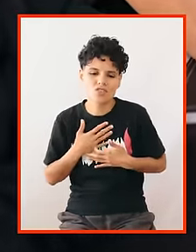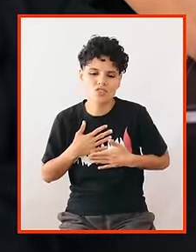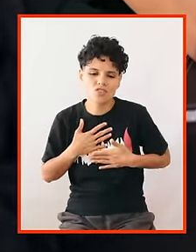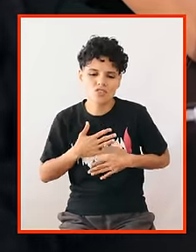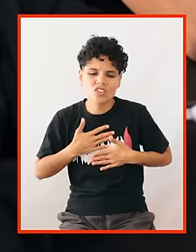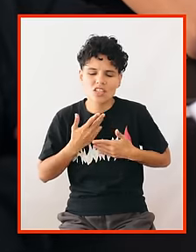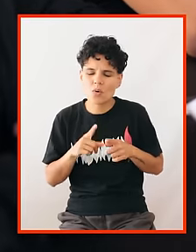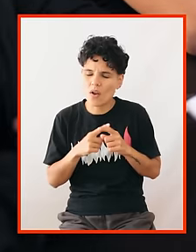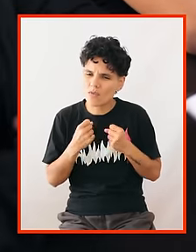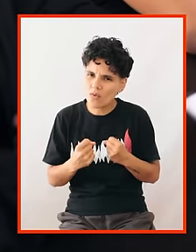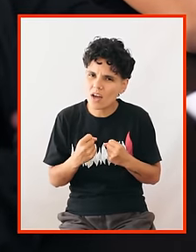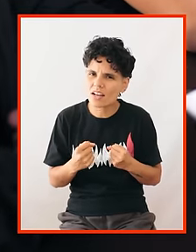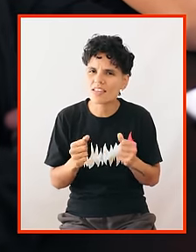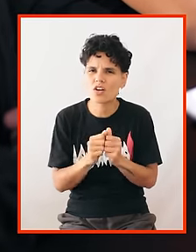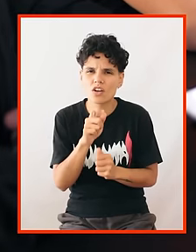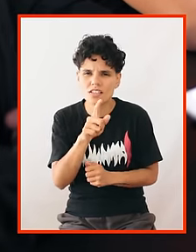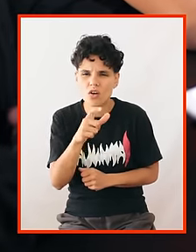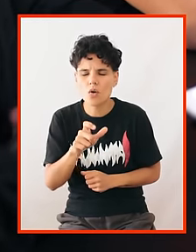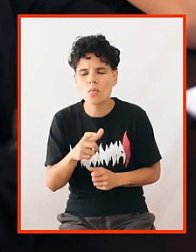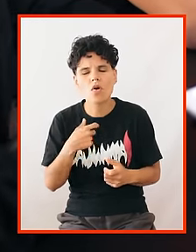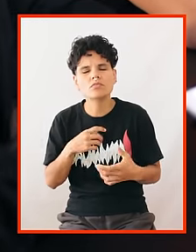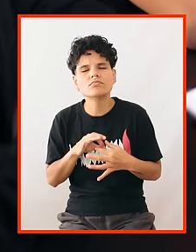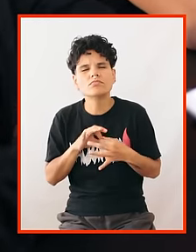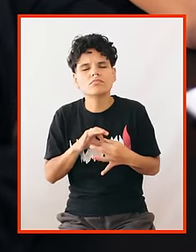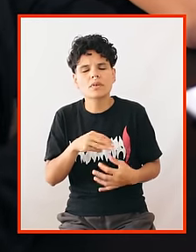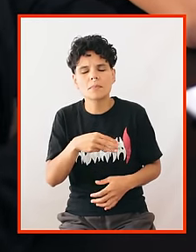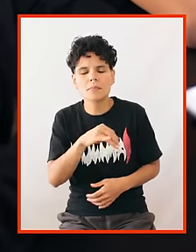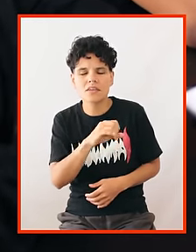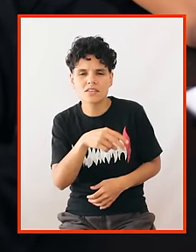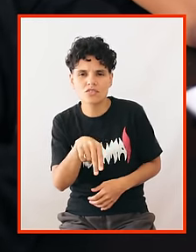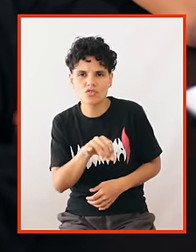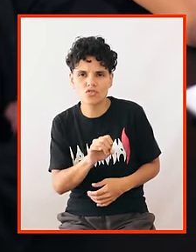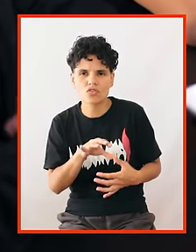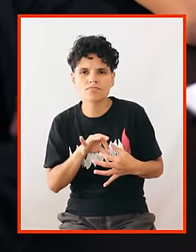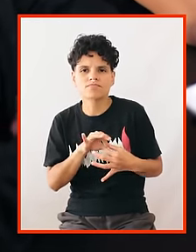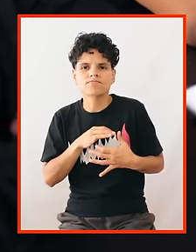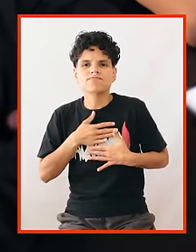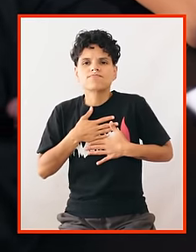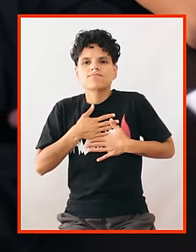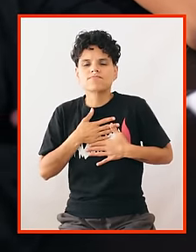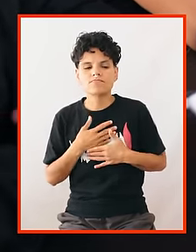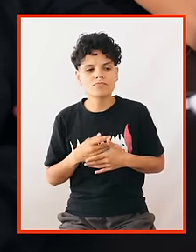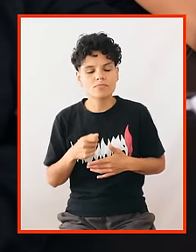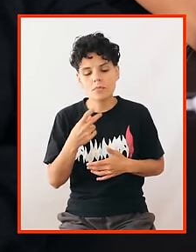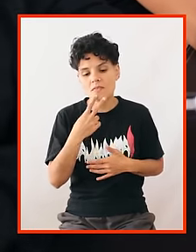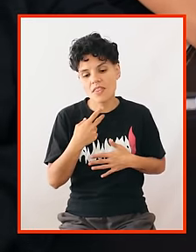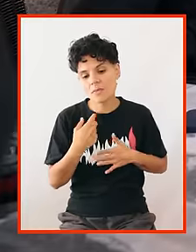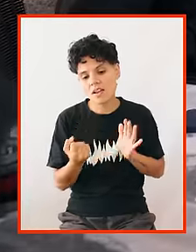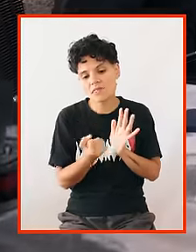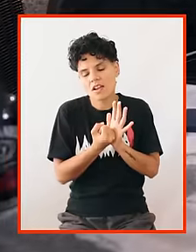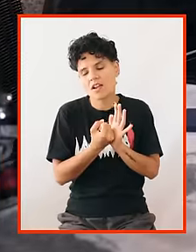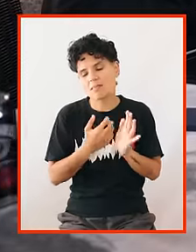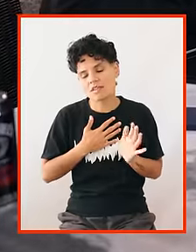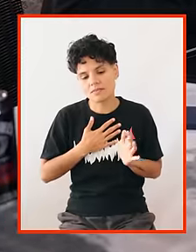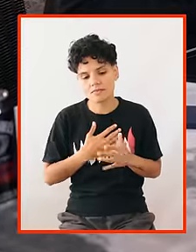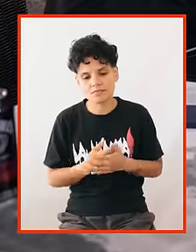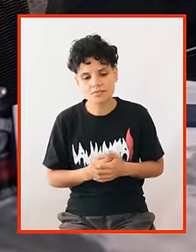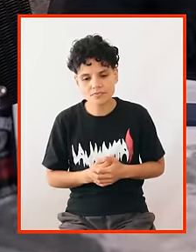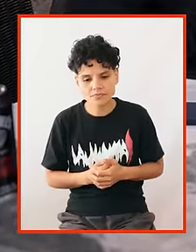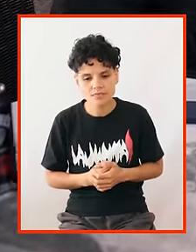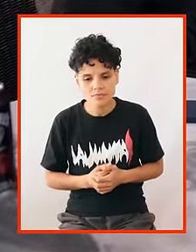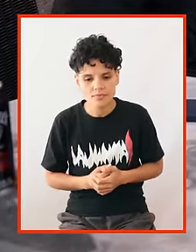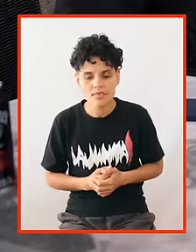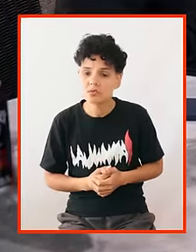súper heavy al momento de cantar. Ah, qué heavy. Una canción que marcar mi... Tu vida. Ajá. Te involucraste en la